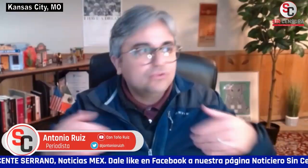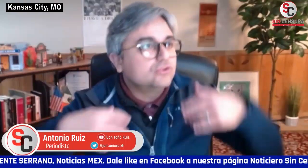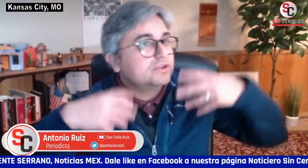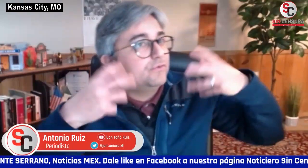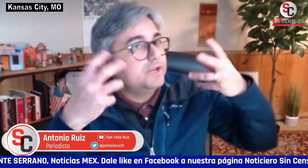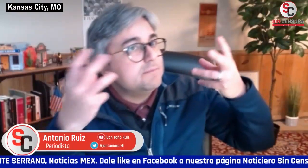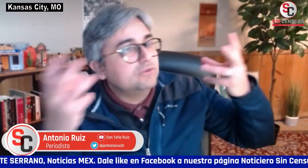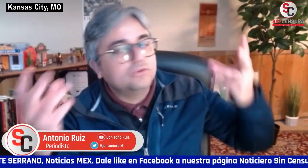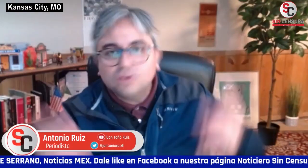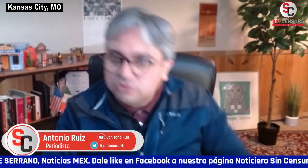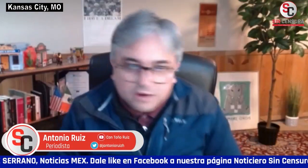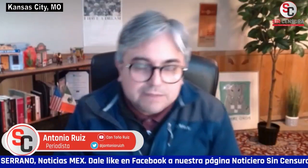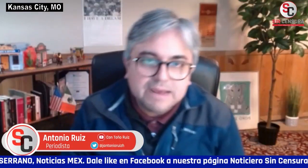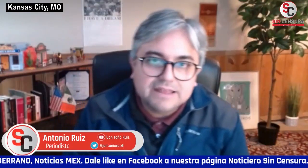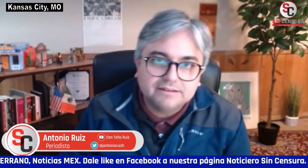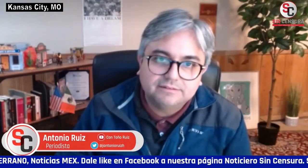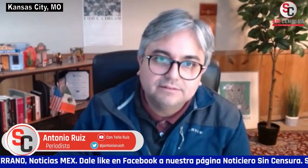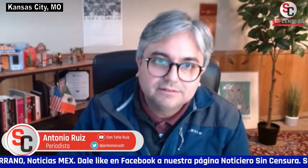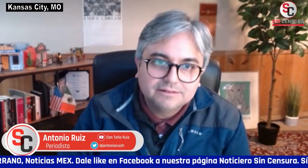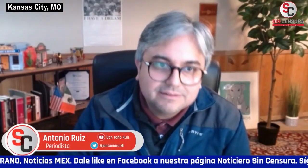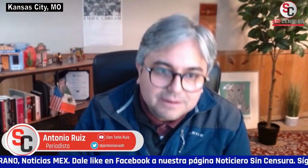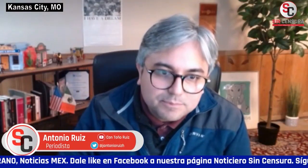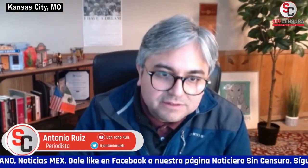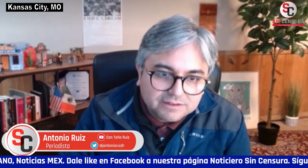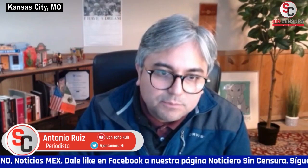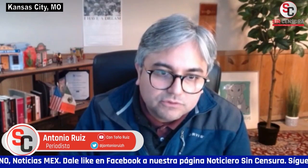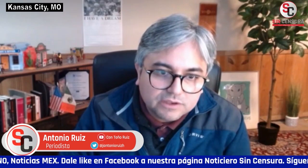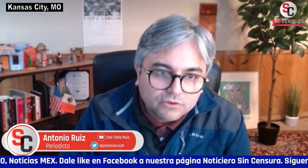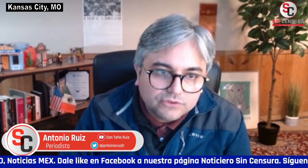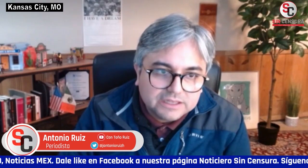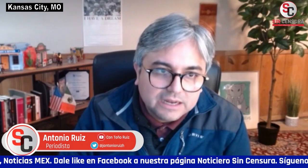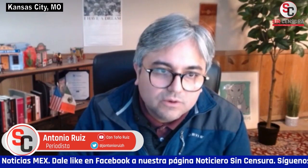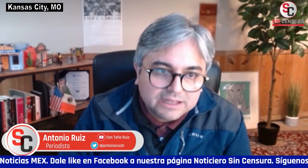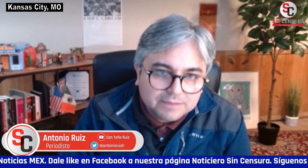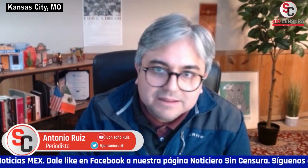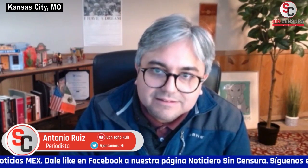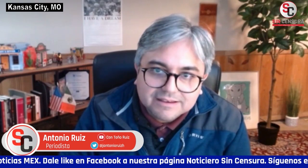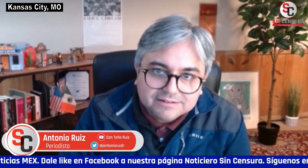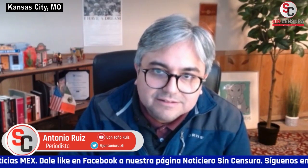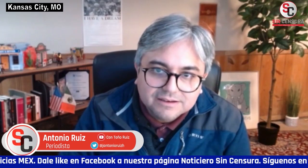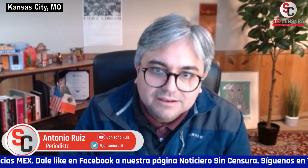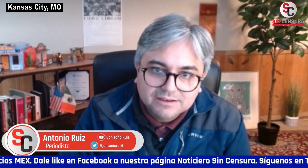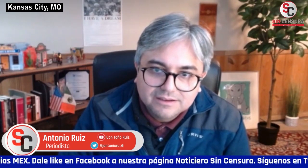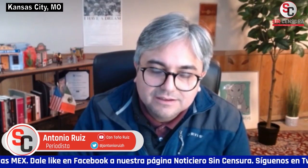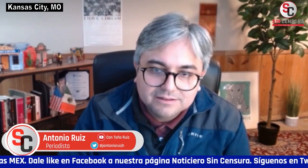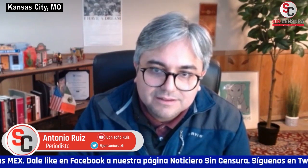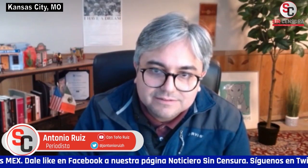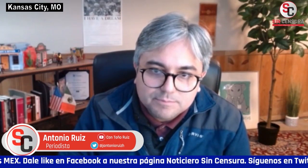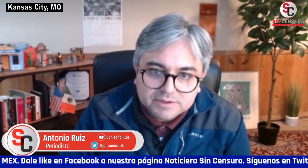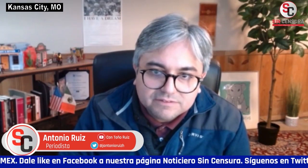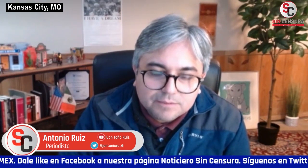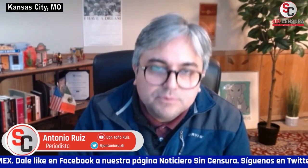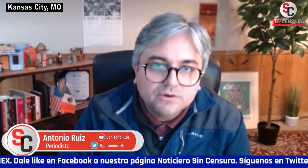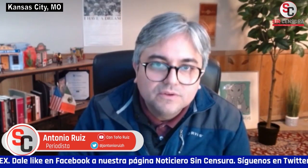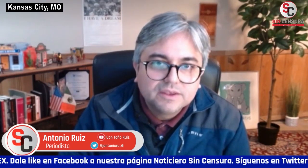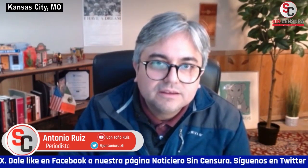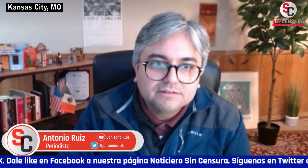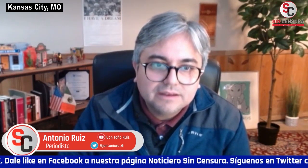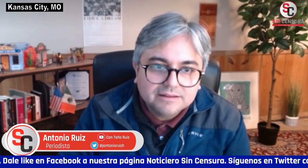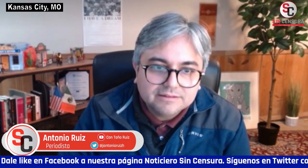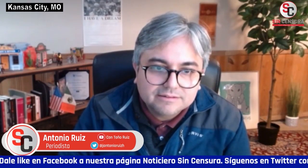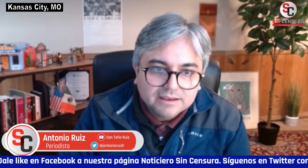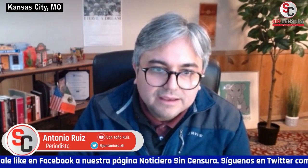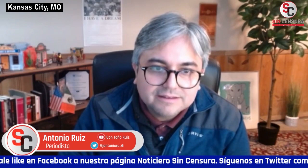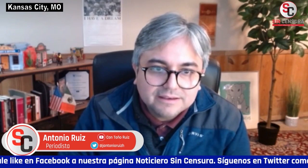eurodiputados, nos referimos a ustedes, no a ni madres. Desde el principio se consigna lo que debe de ser. Desde el principio